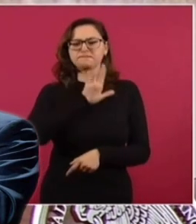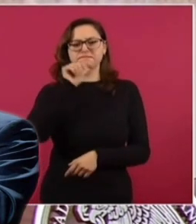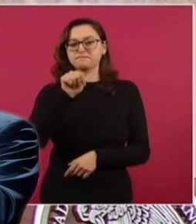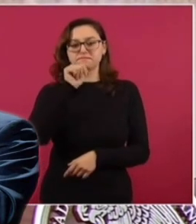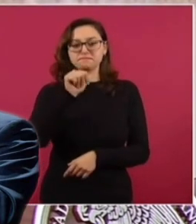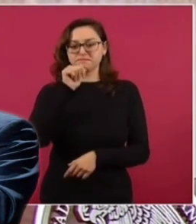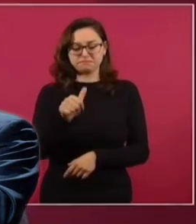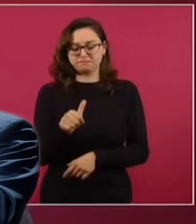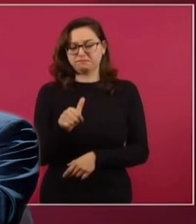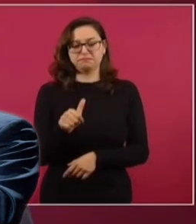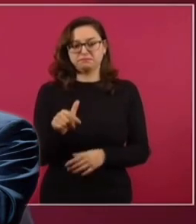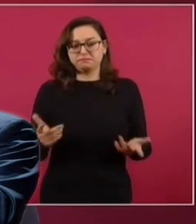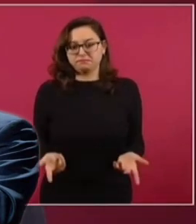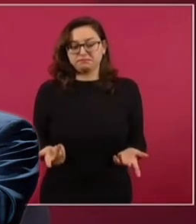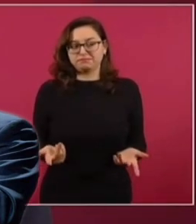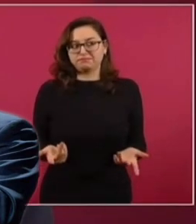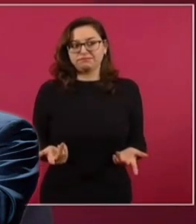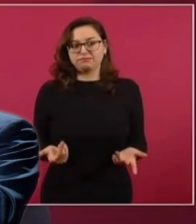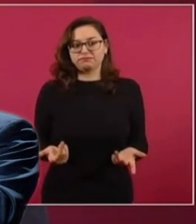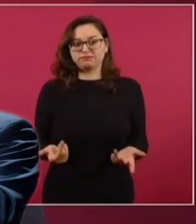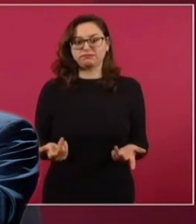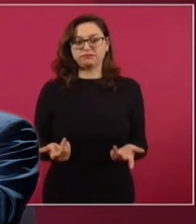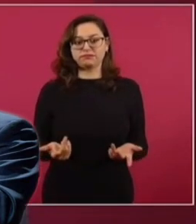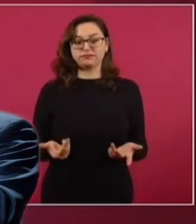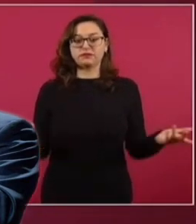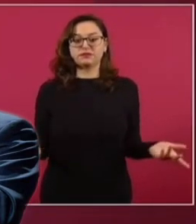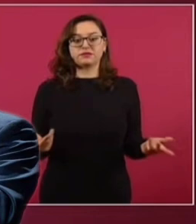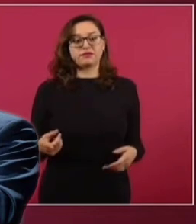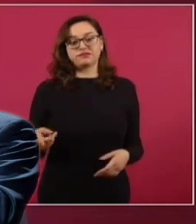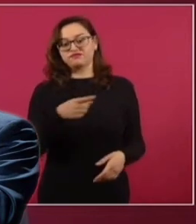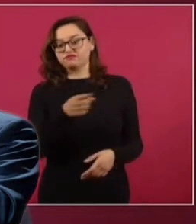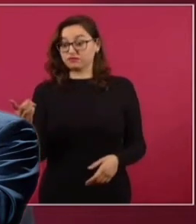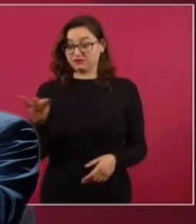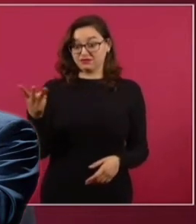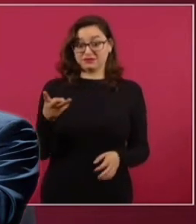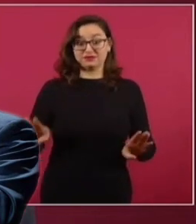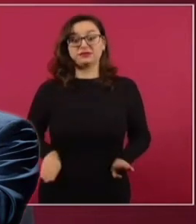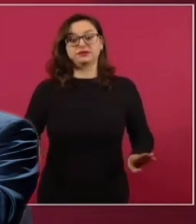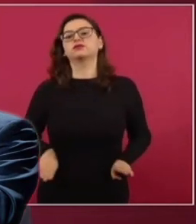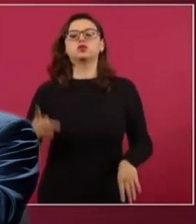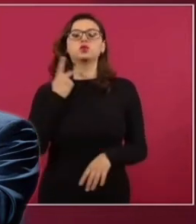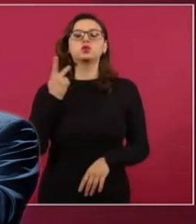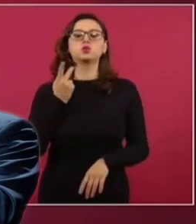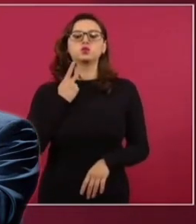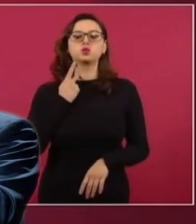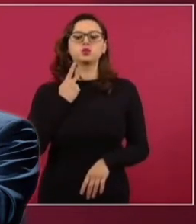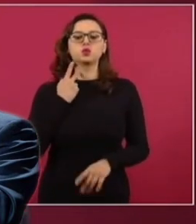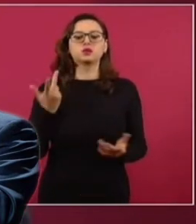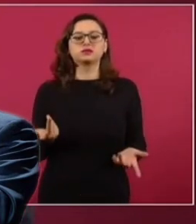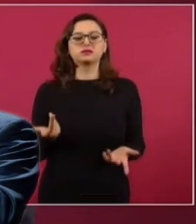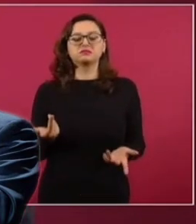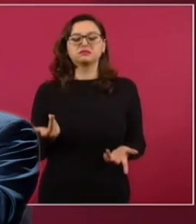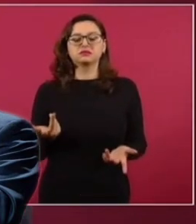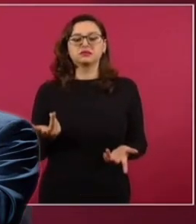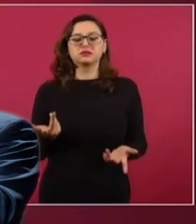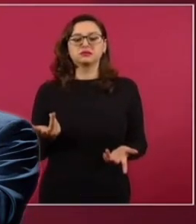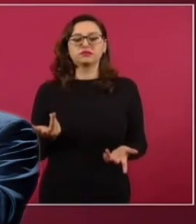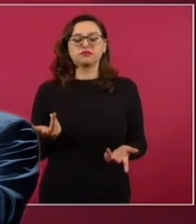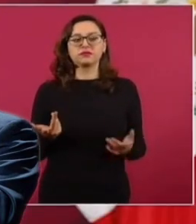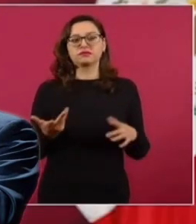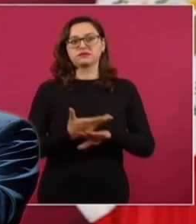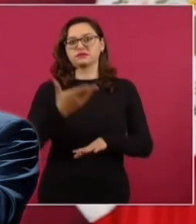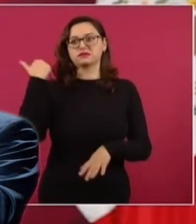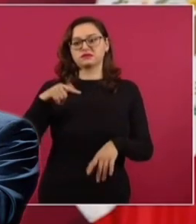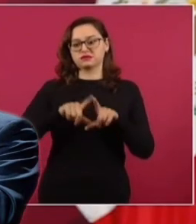señores actuaban o actúan políticamente. Nosotros no lo sabíamos en